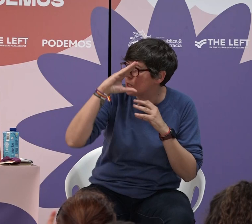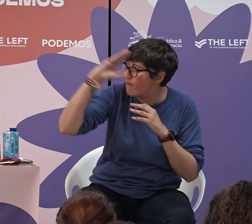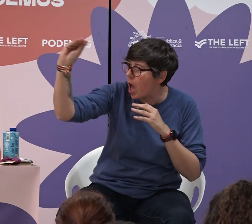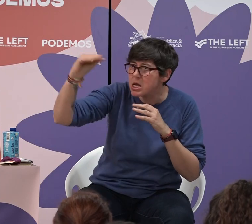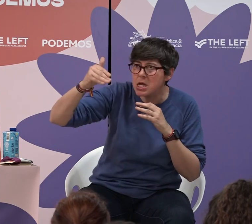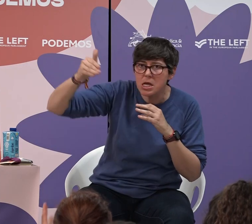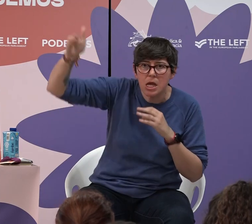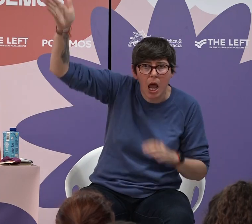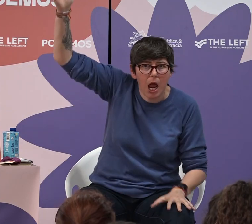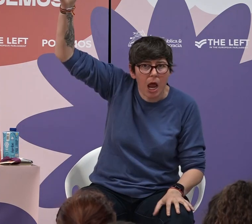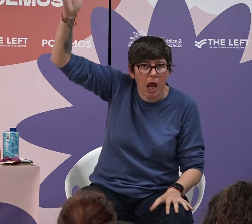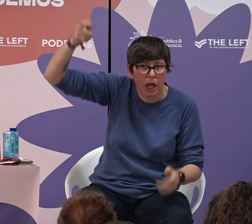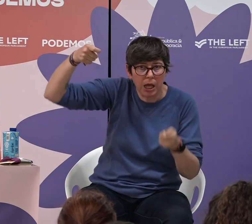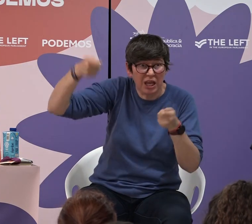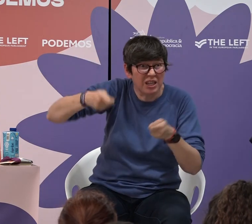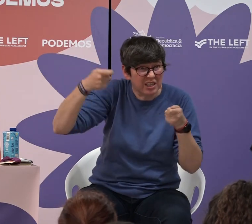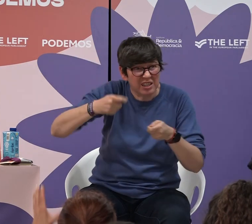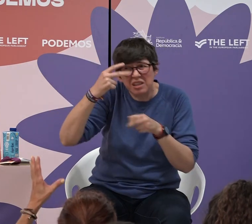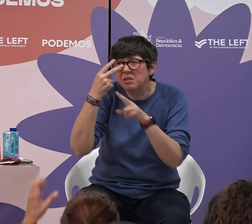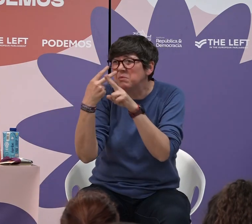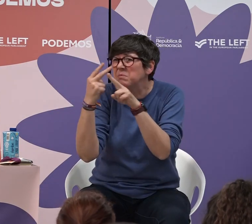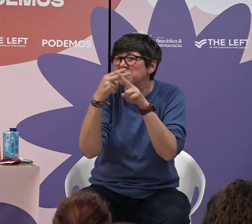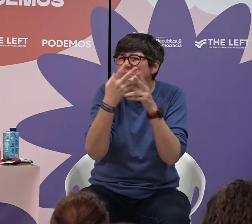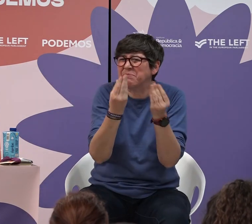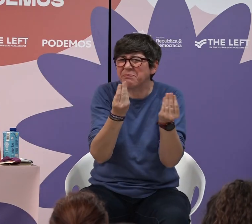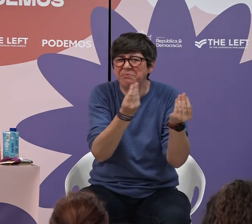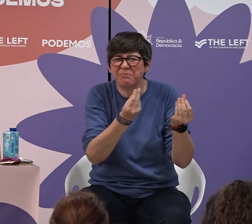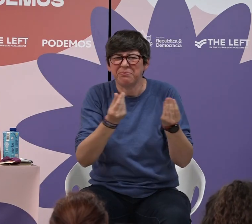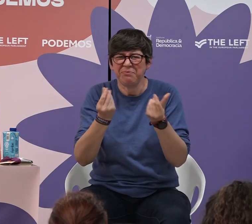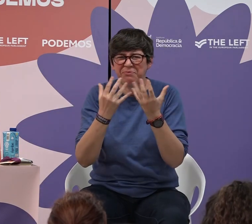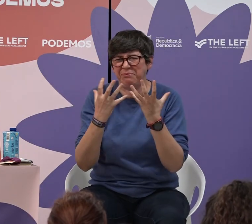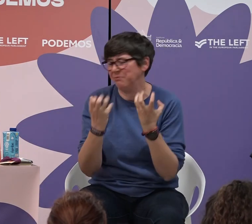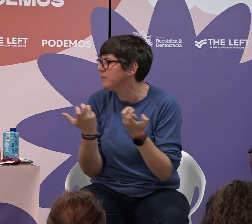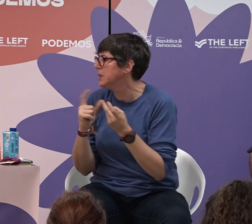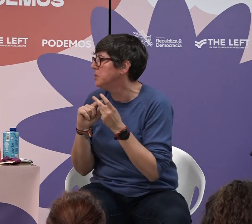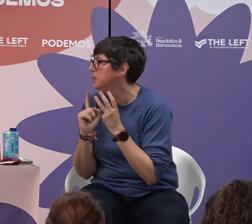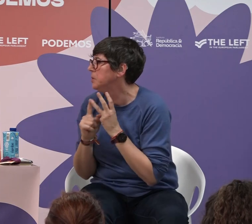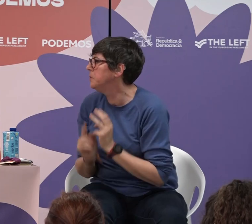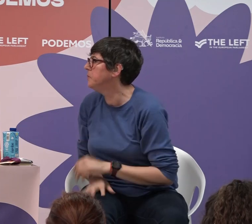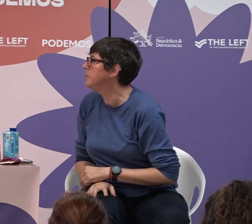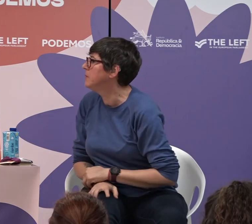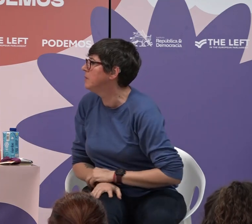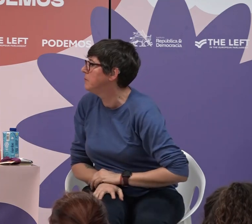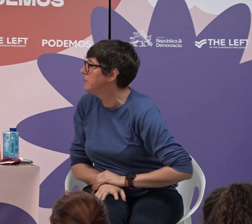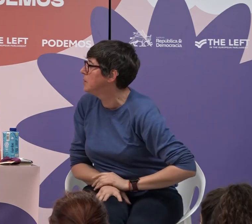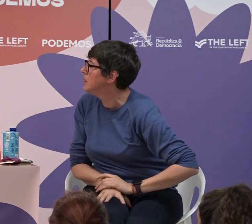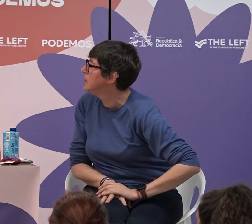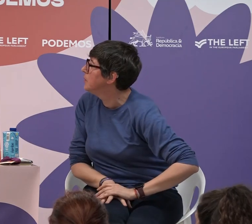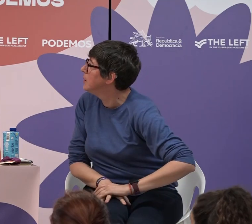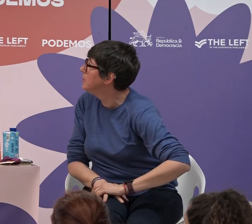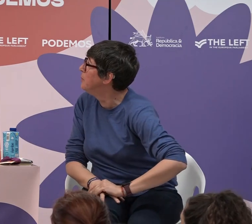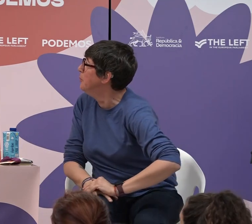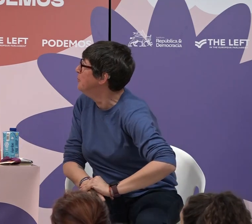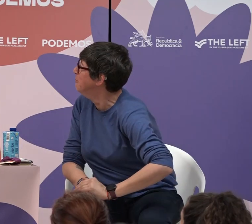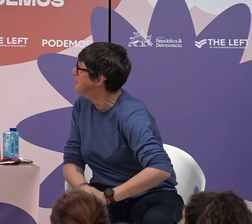vienen y te intentan fastidiar el día dices por Dios que se vayan No no sé ya está